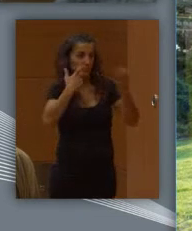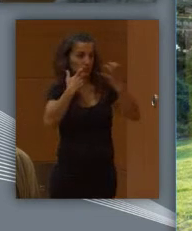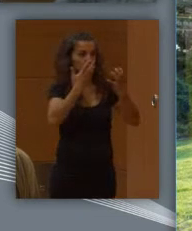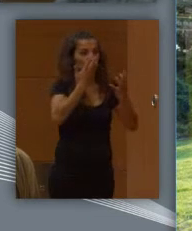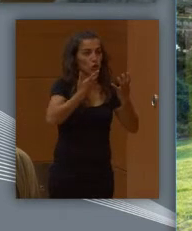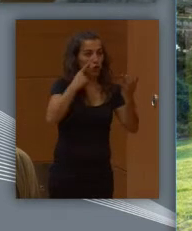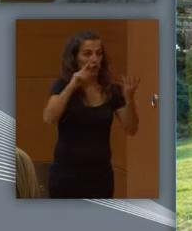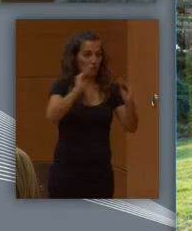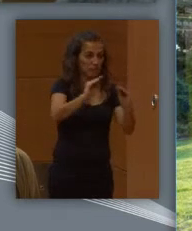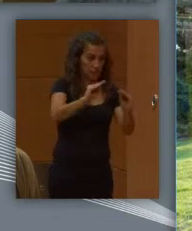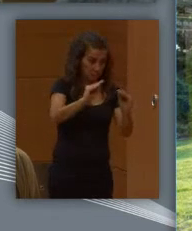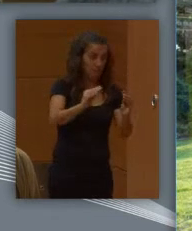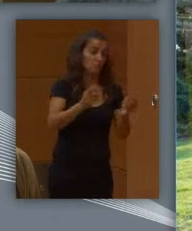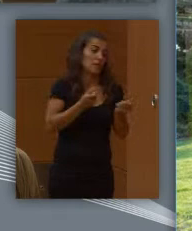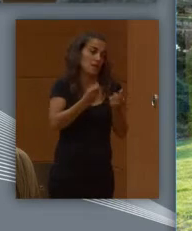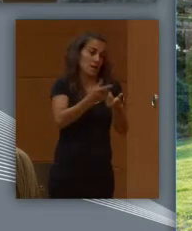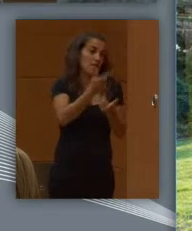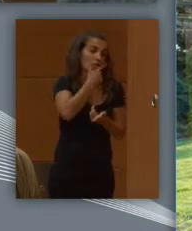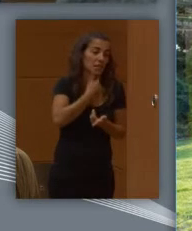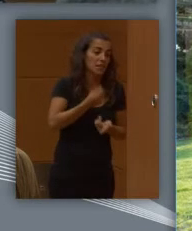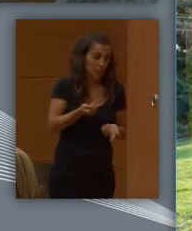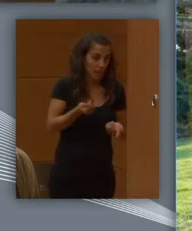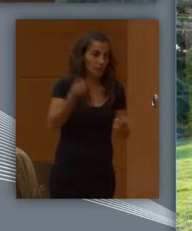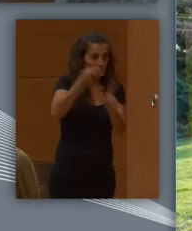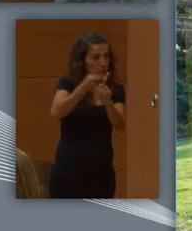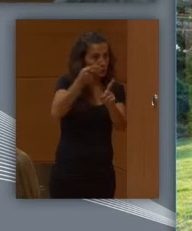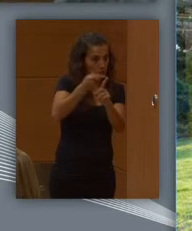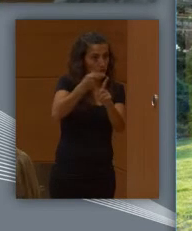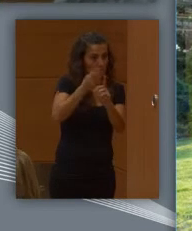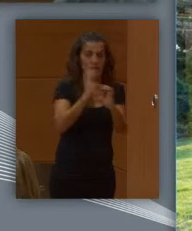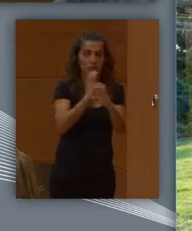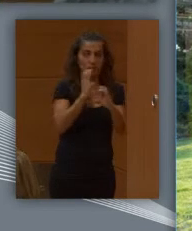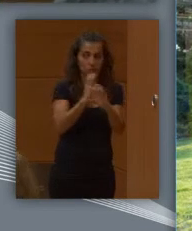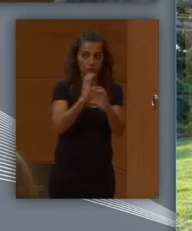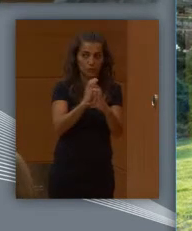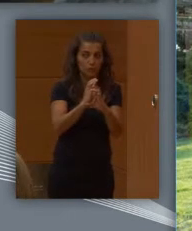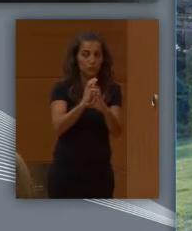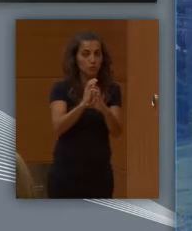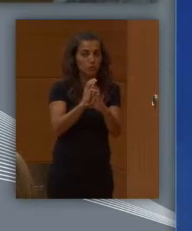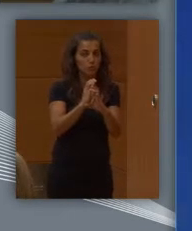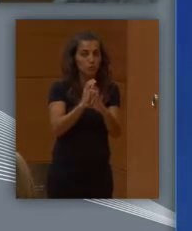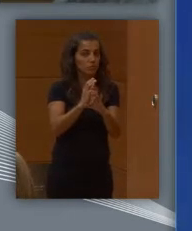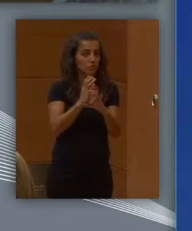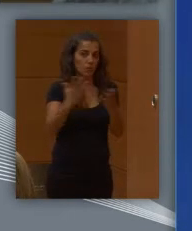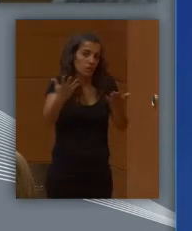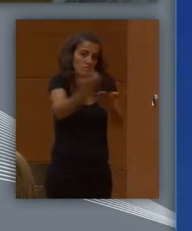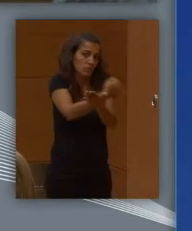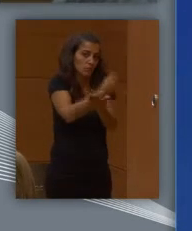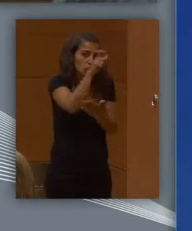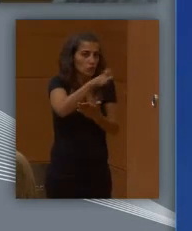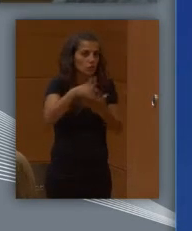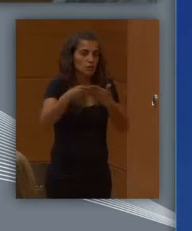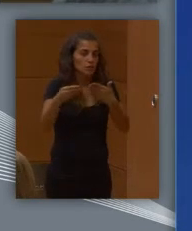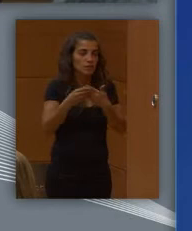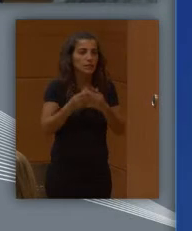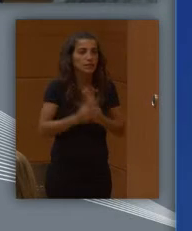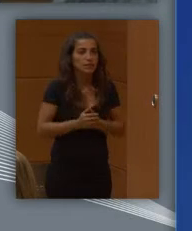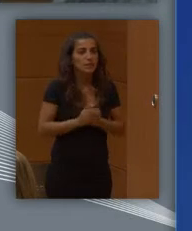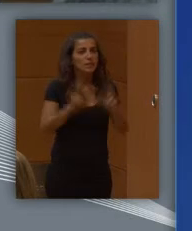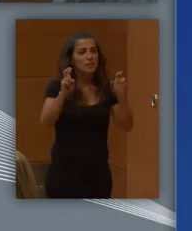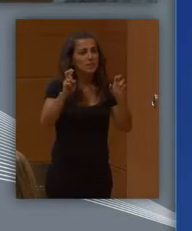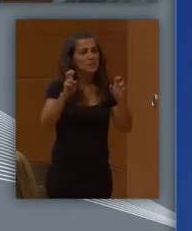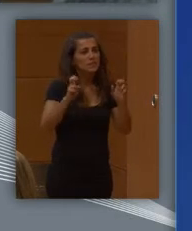colores, un poco facilitando el uso del autobús para todos los clientes. A nivel de sistemas